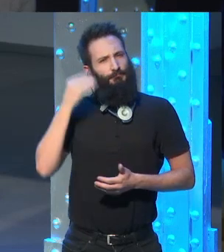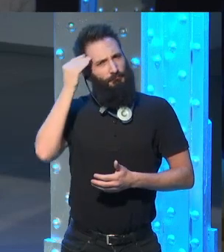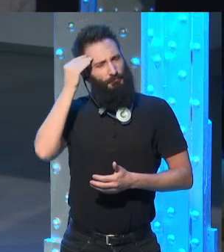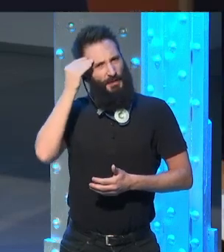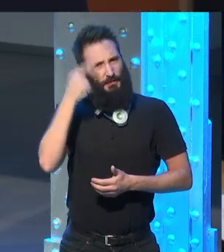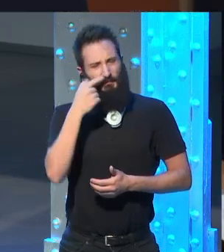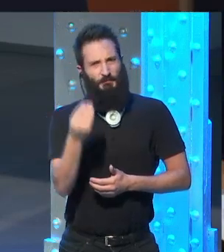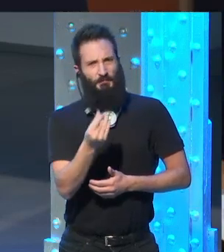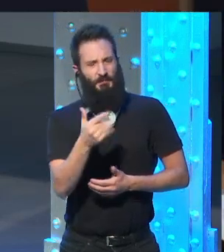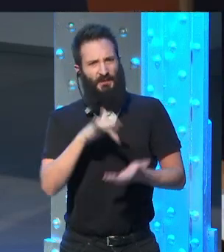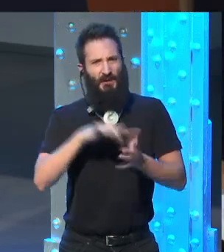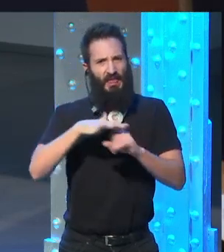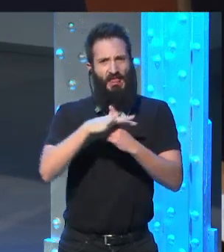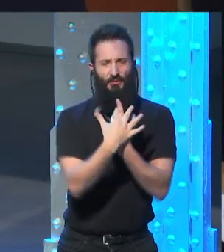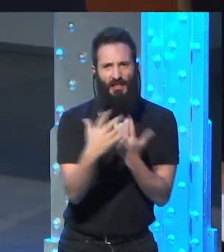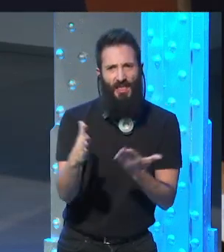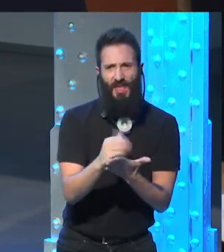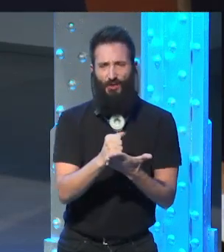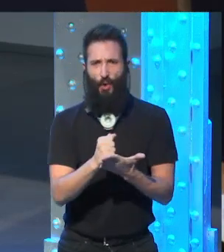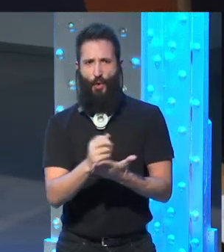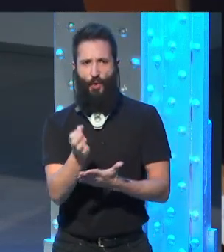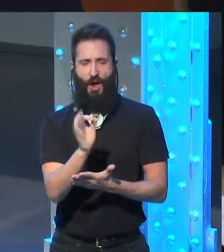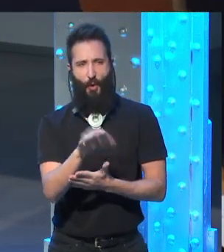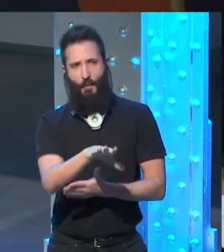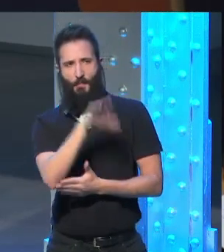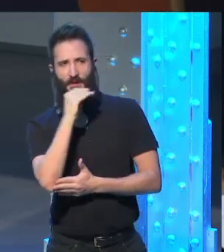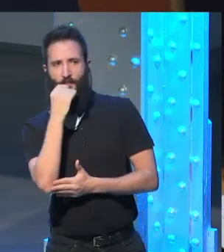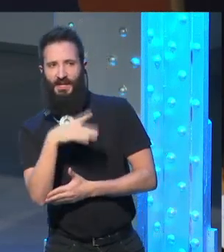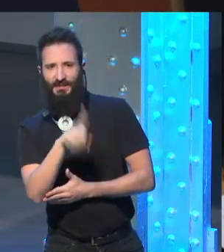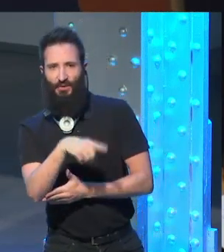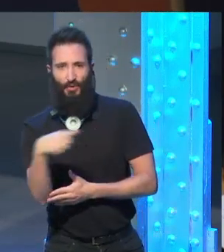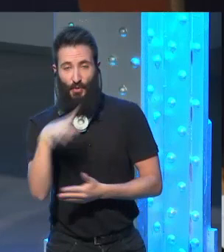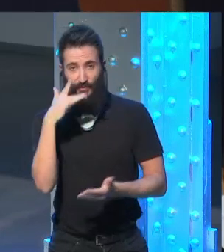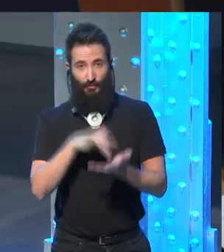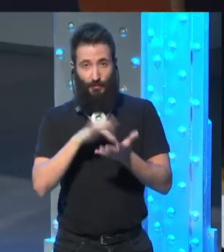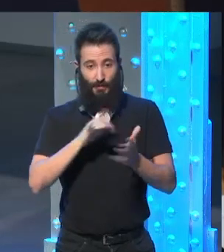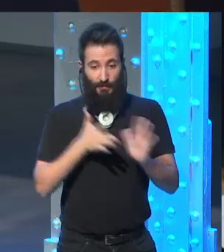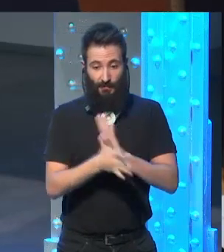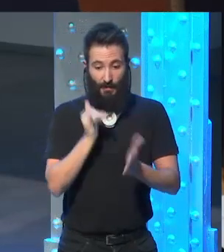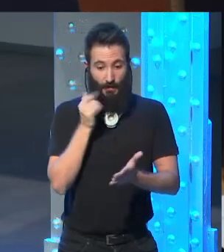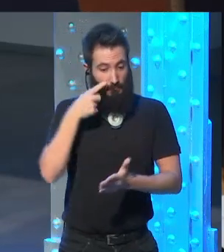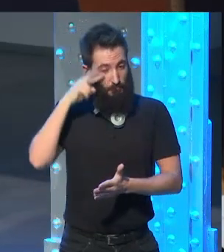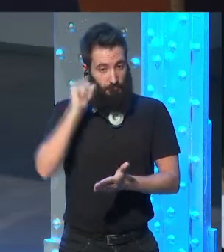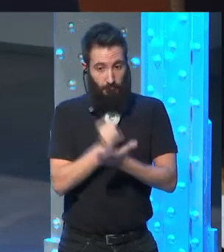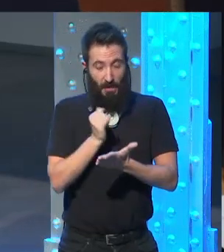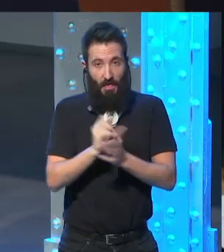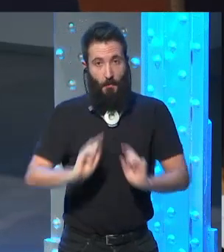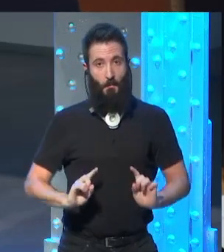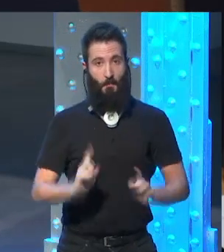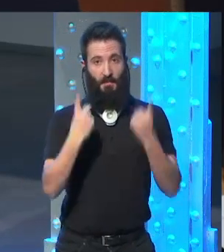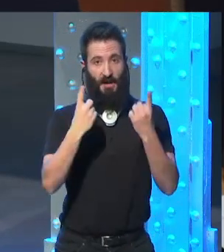en todos los casos, no sé si lo he entendido bien, era más o menos vuestra primera experiencia